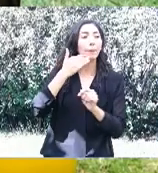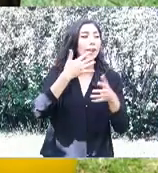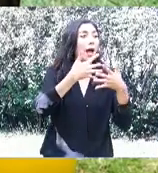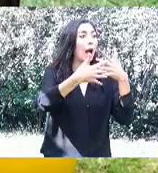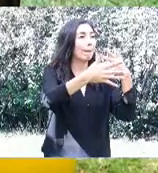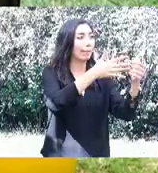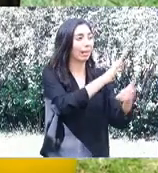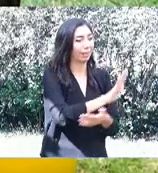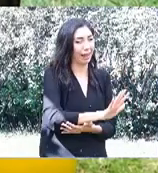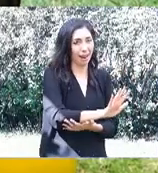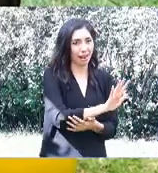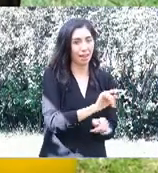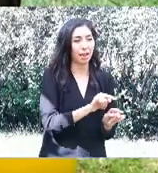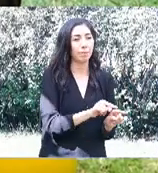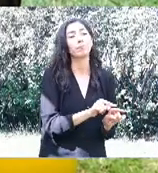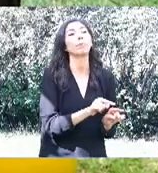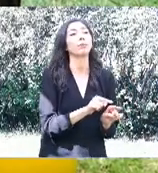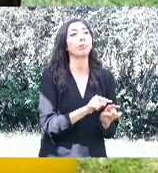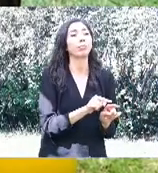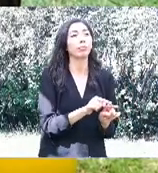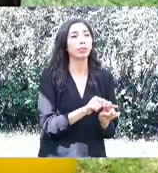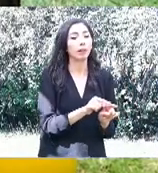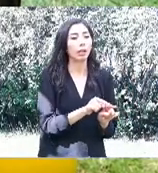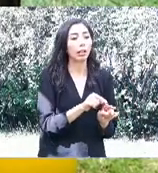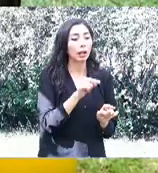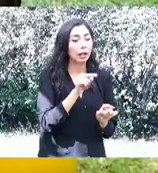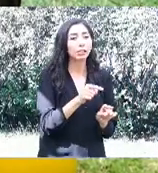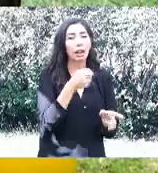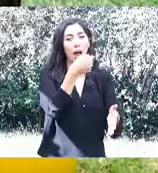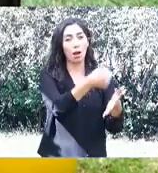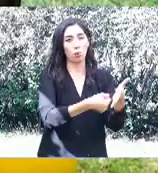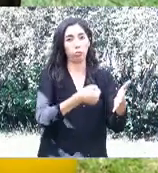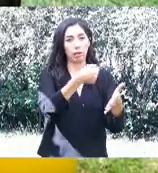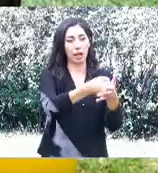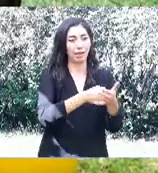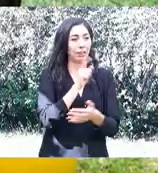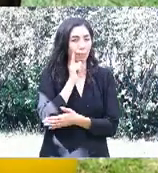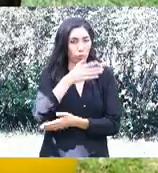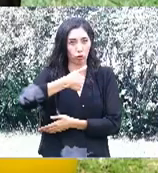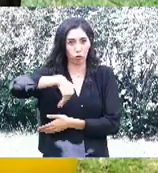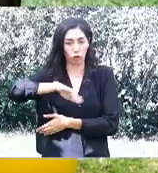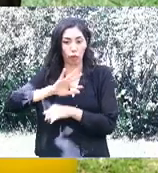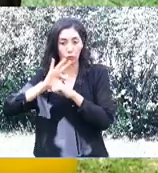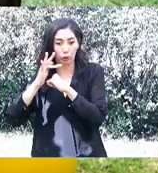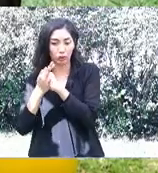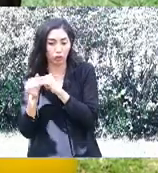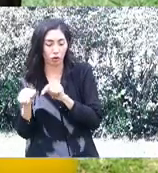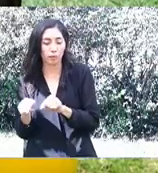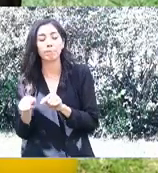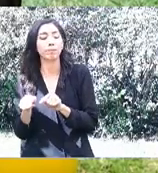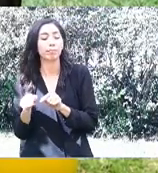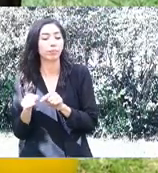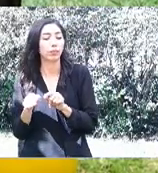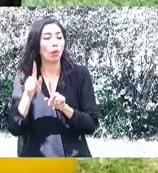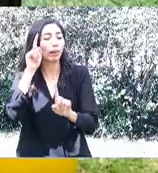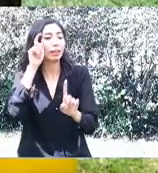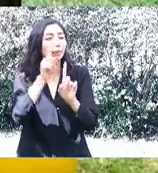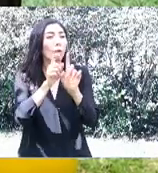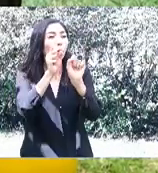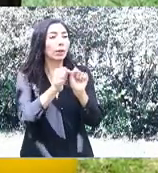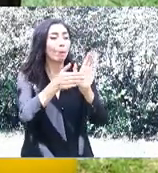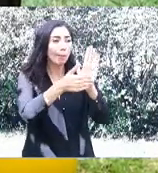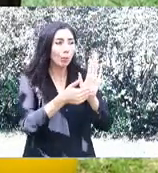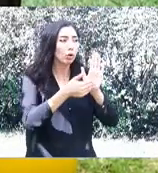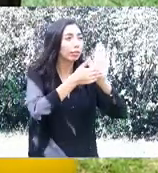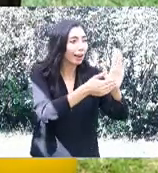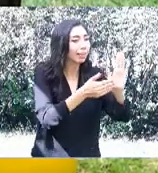eh Y eh Esa un poco ha sido la bandera de lucha que hemos tomado desde la fundación altura patrimonio de eh eh evidenciar y